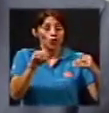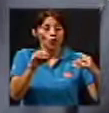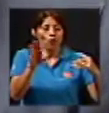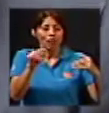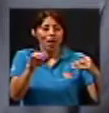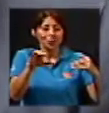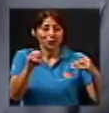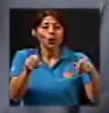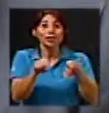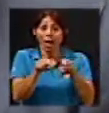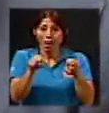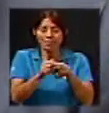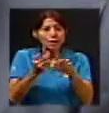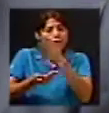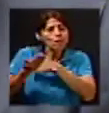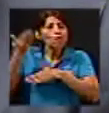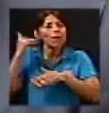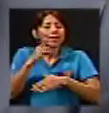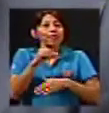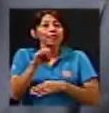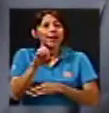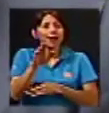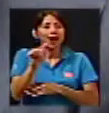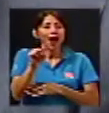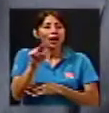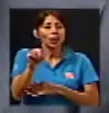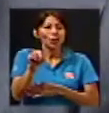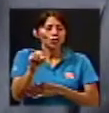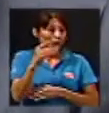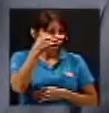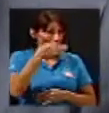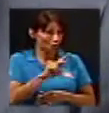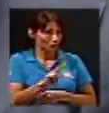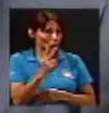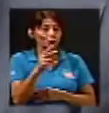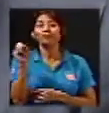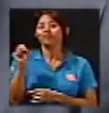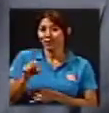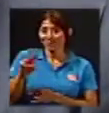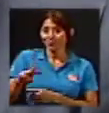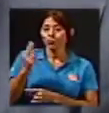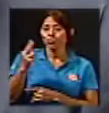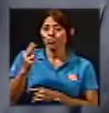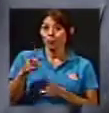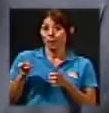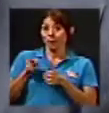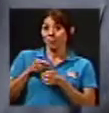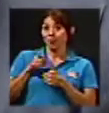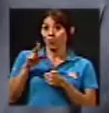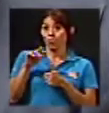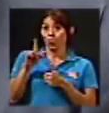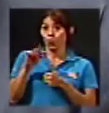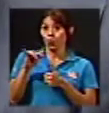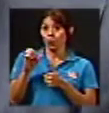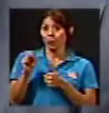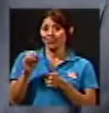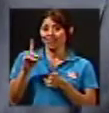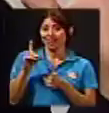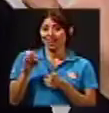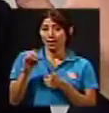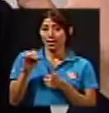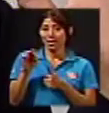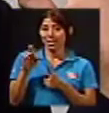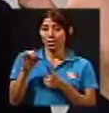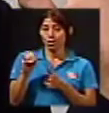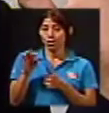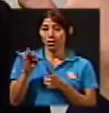Económicas. Uh-huh. Creo que fue el segundo. El segundo decano. Después de don Luis Demetrio Tinoco, que es el gran fundador,